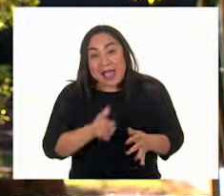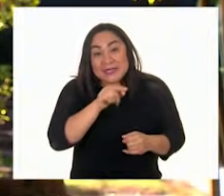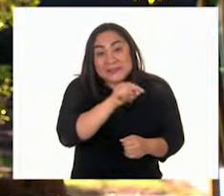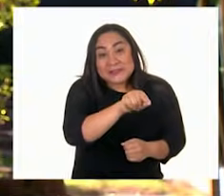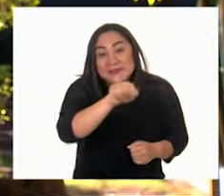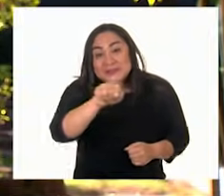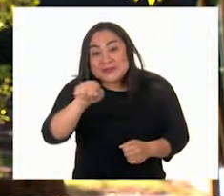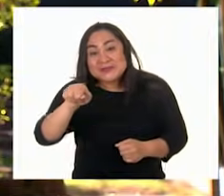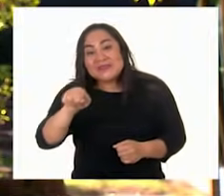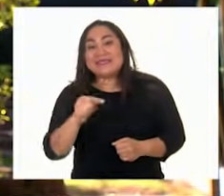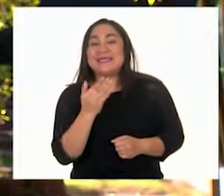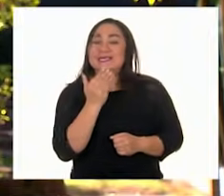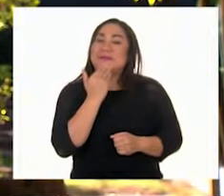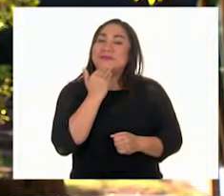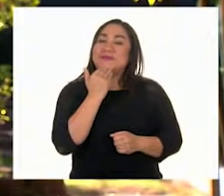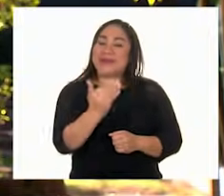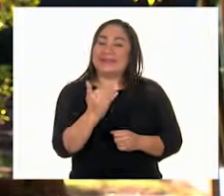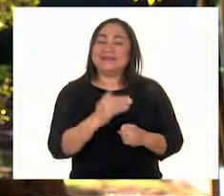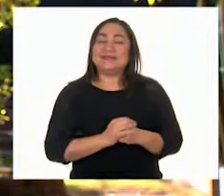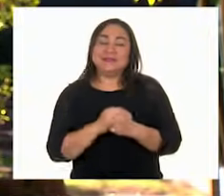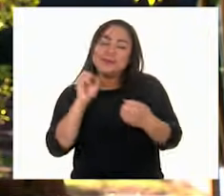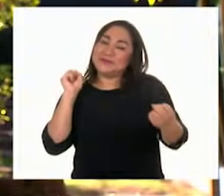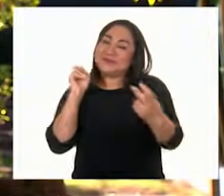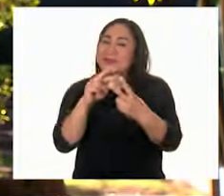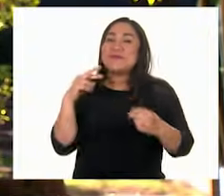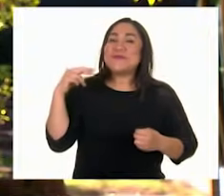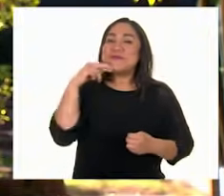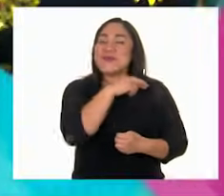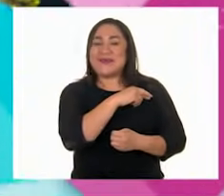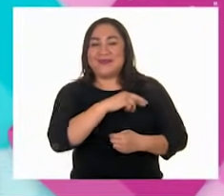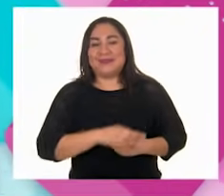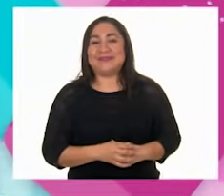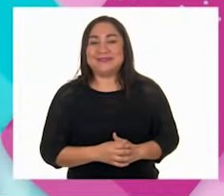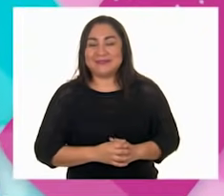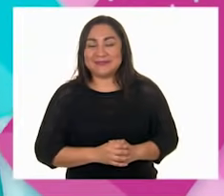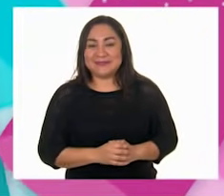¡Muy bien! ¡Nos vemos pronto!